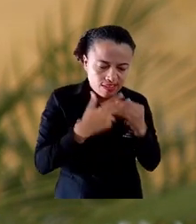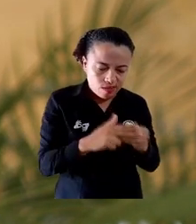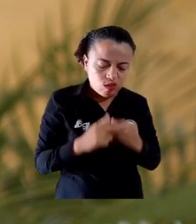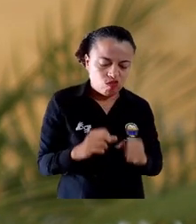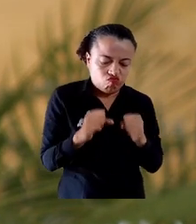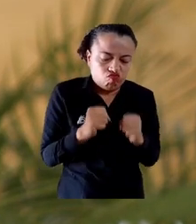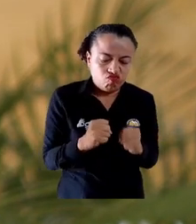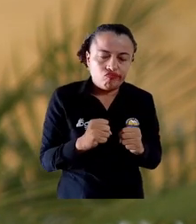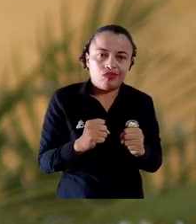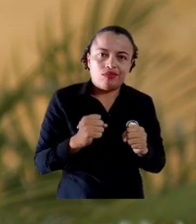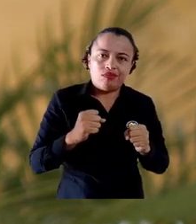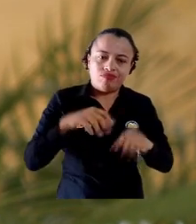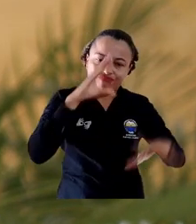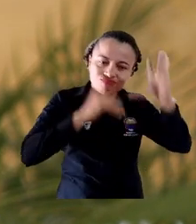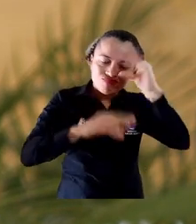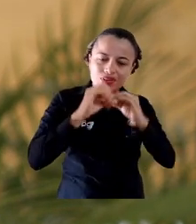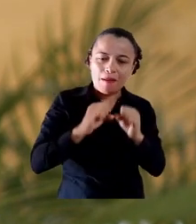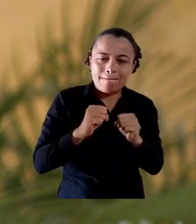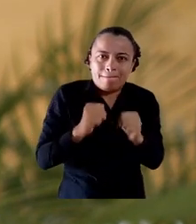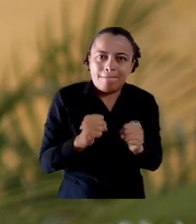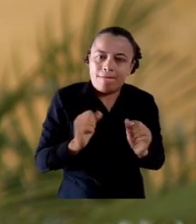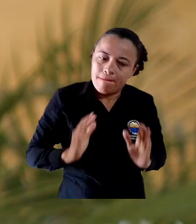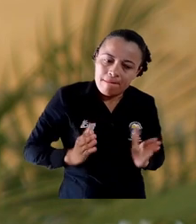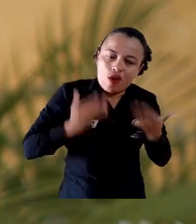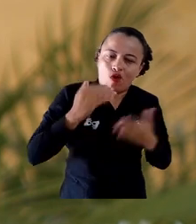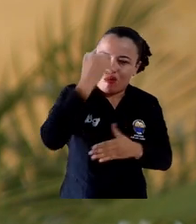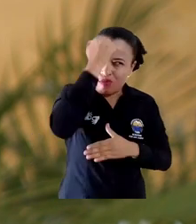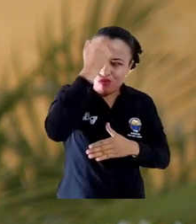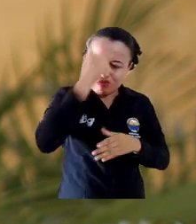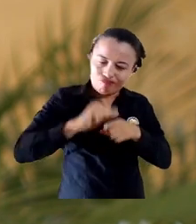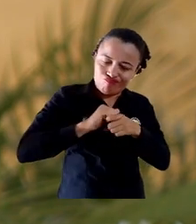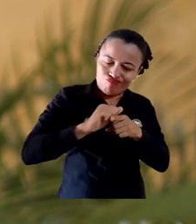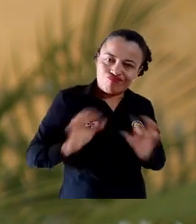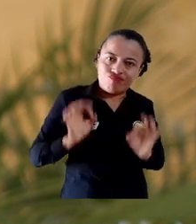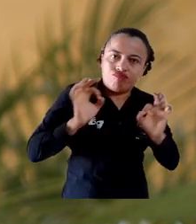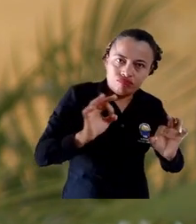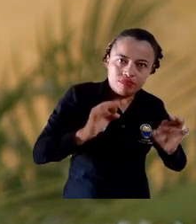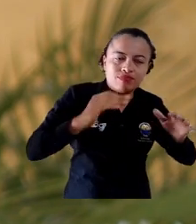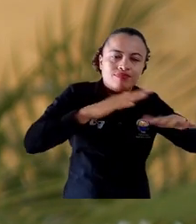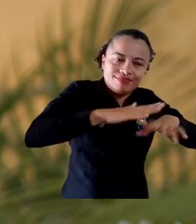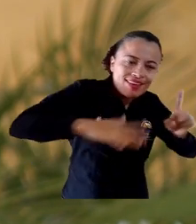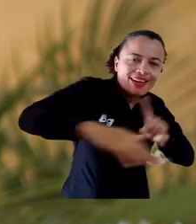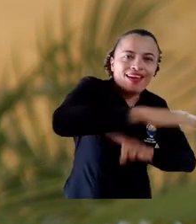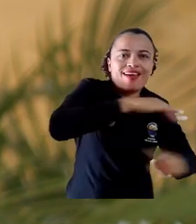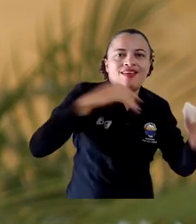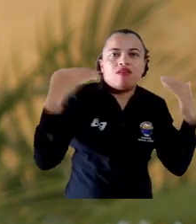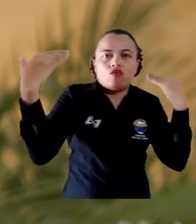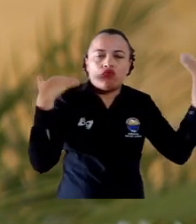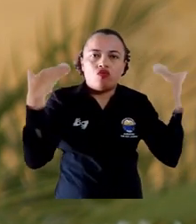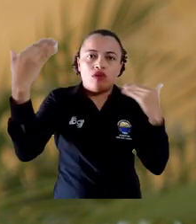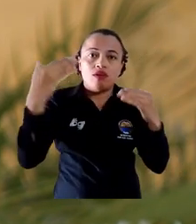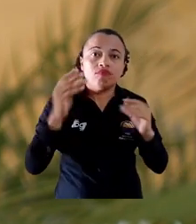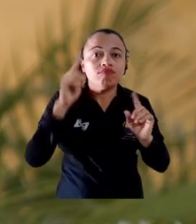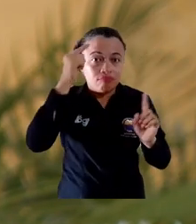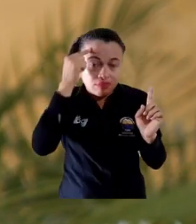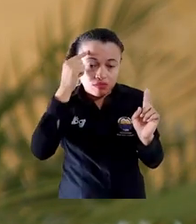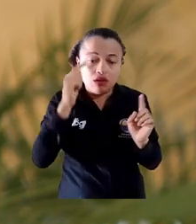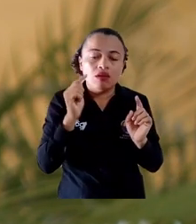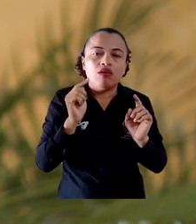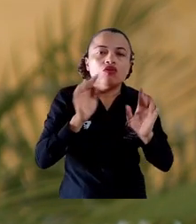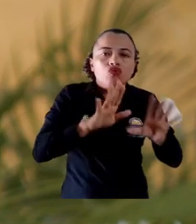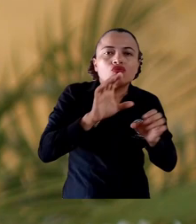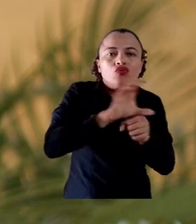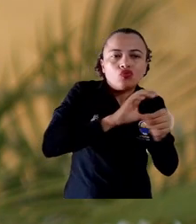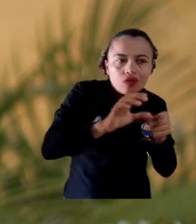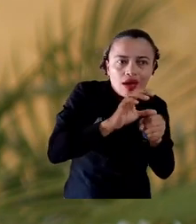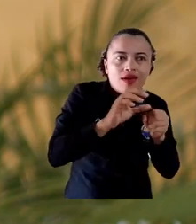herramientas fundamentales para poder desarrollarnos mejor como docentes en el campo rural, en el área rural, porque realmente no es lo mismo